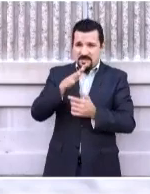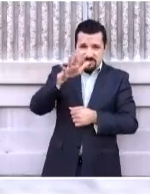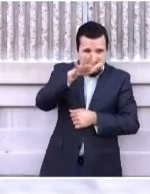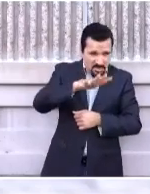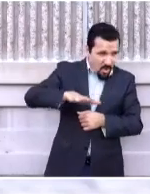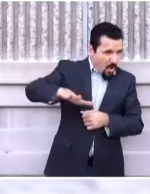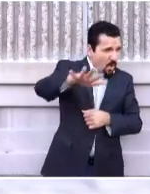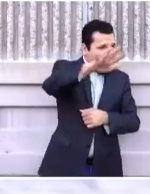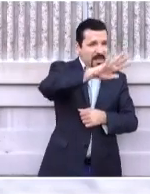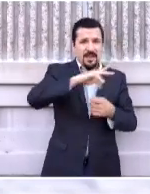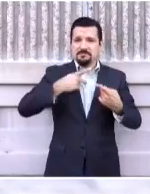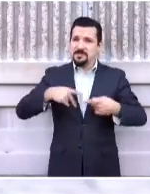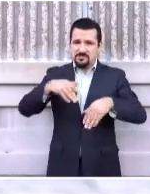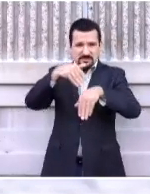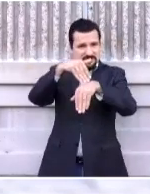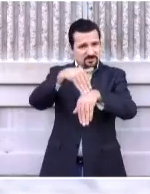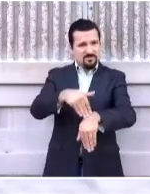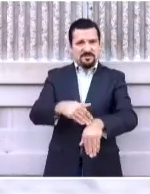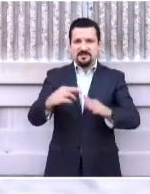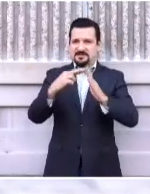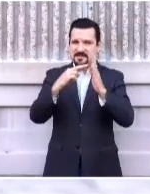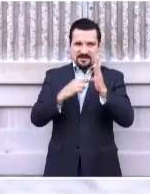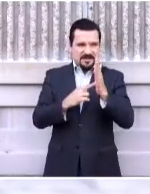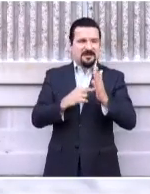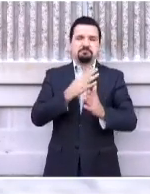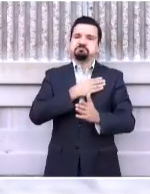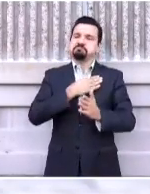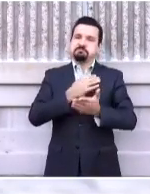conjunto pueden ser benéficos.